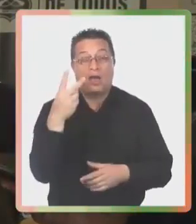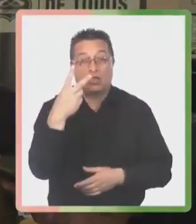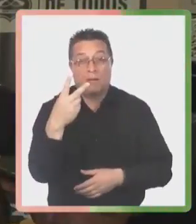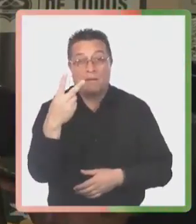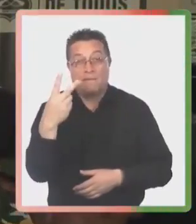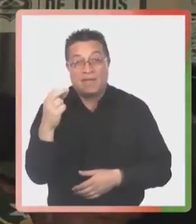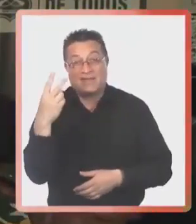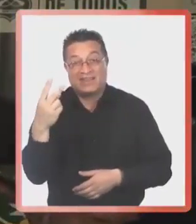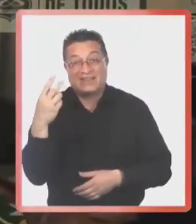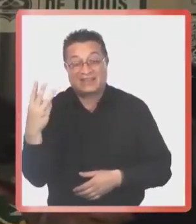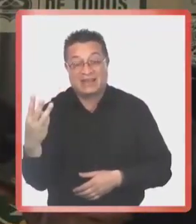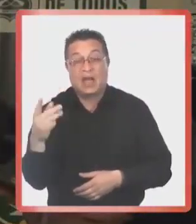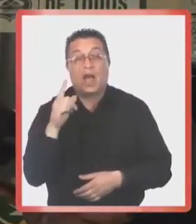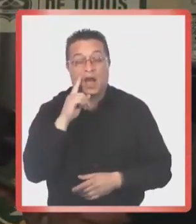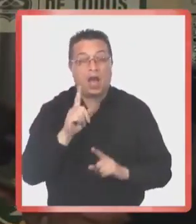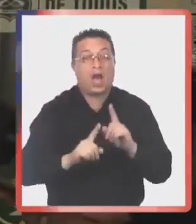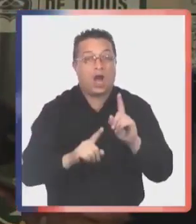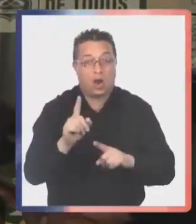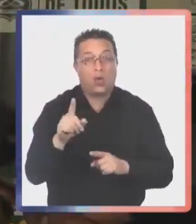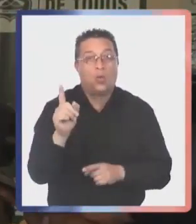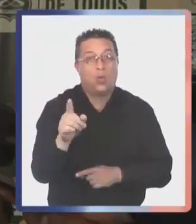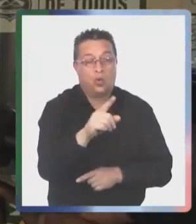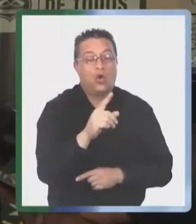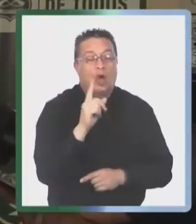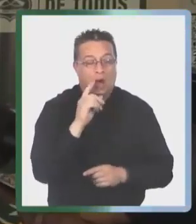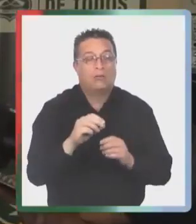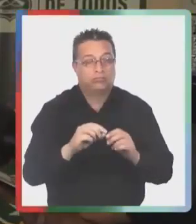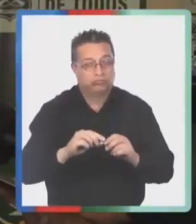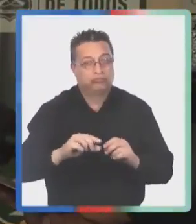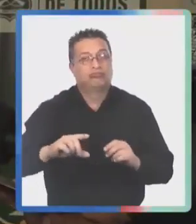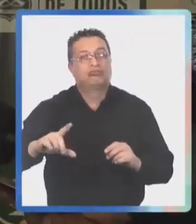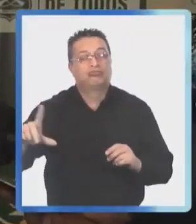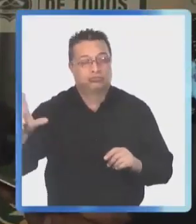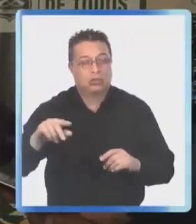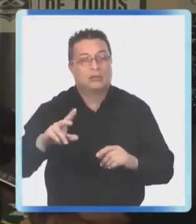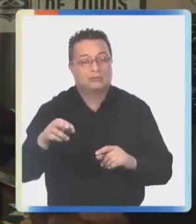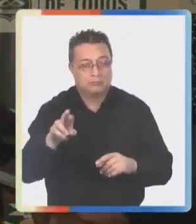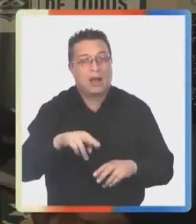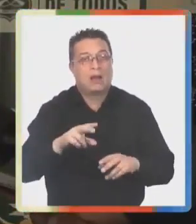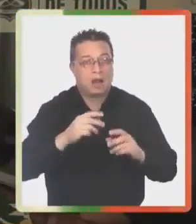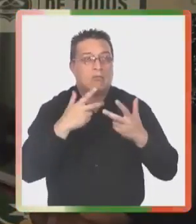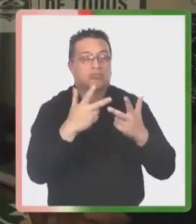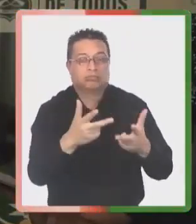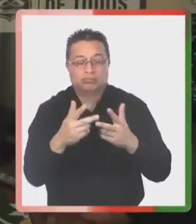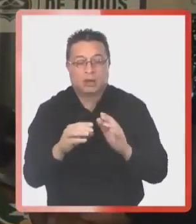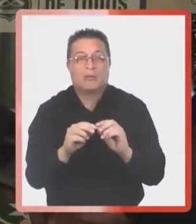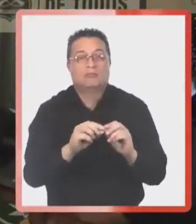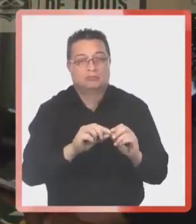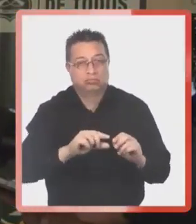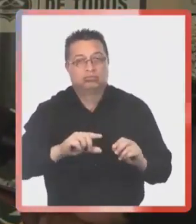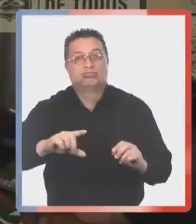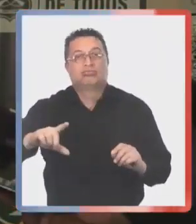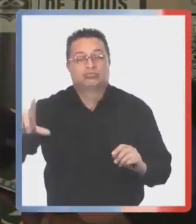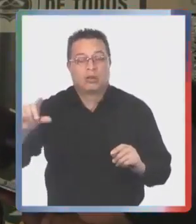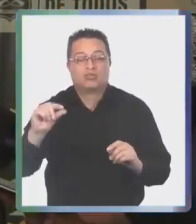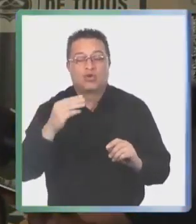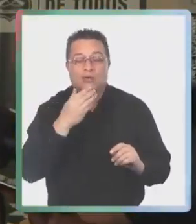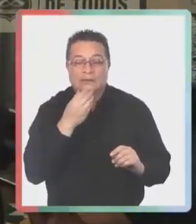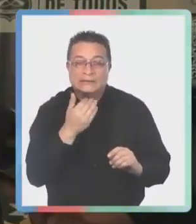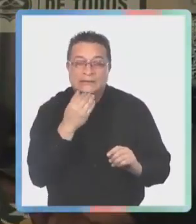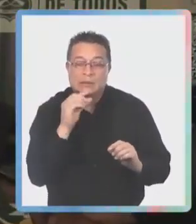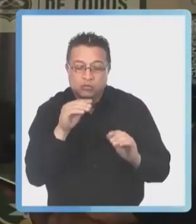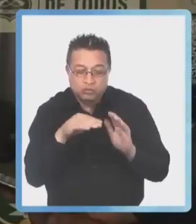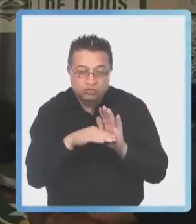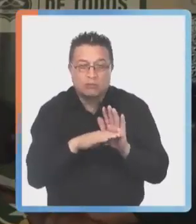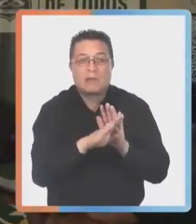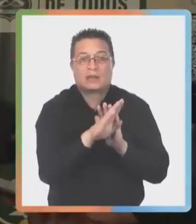cierto?, en el año 2023 han habido algunos hechos que han desencadenado algunas acciones reaccionarias que han aumentado